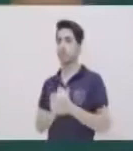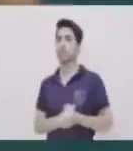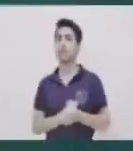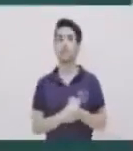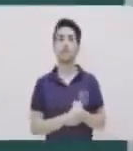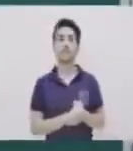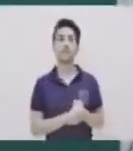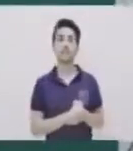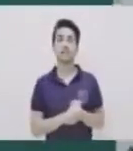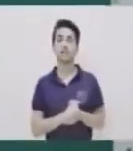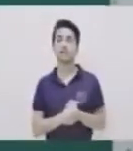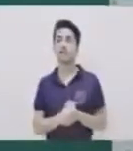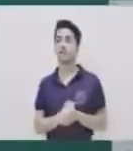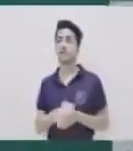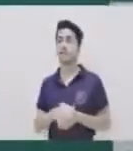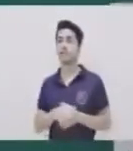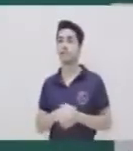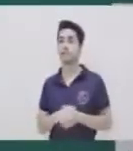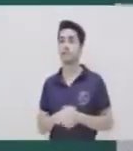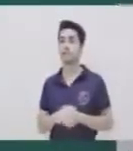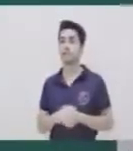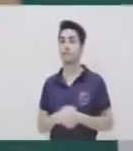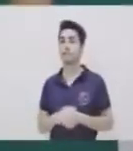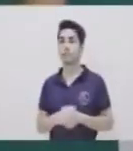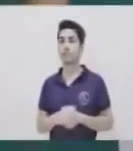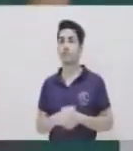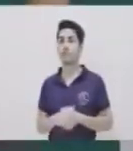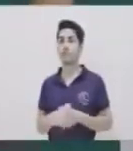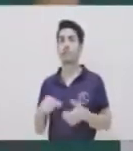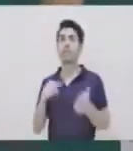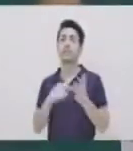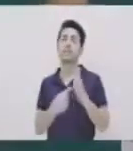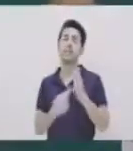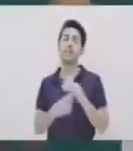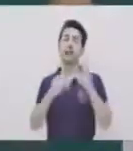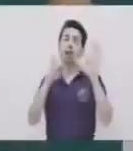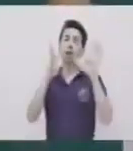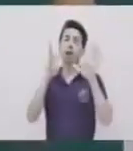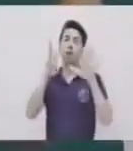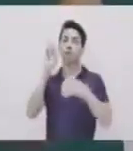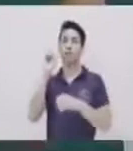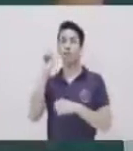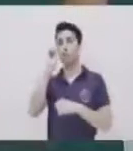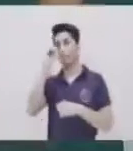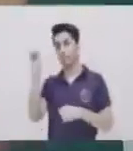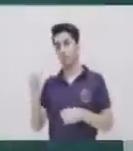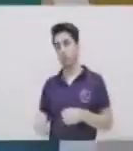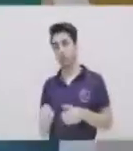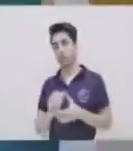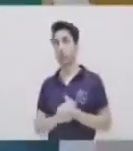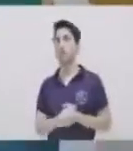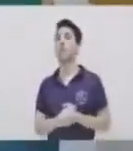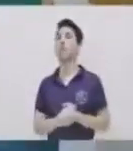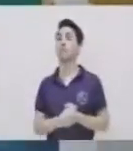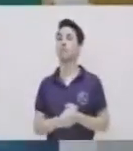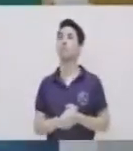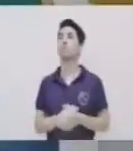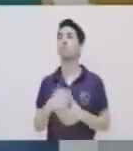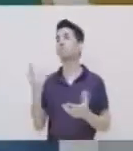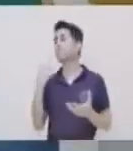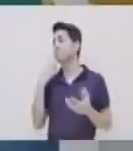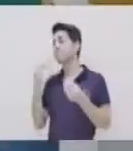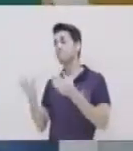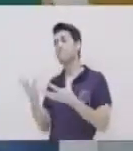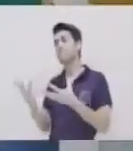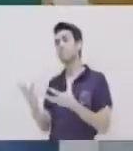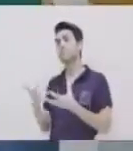126. Y como es el decil 8, me está representando el 80%. Entonces, ¿qué puedo concluir con